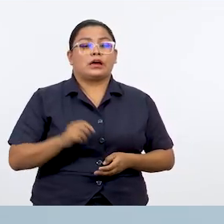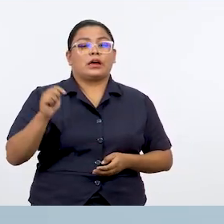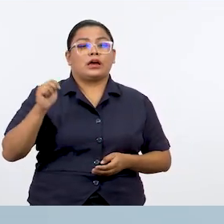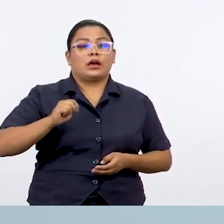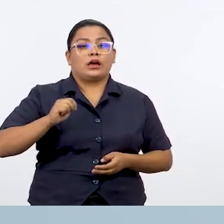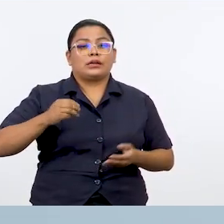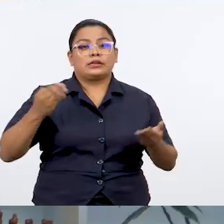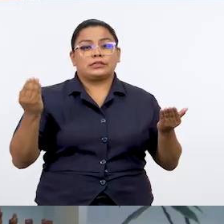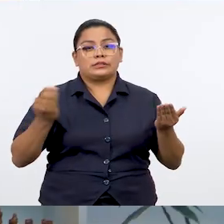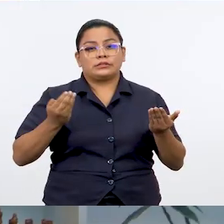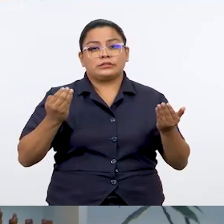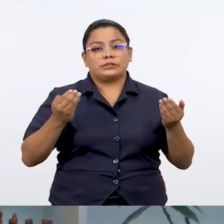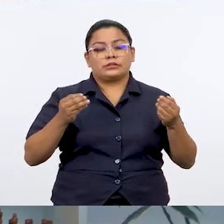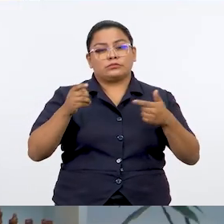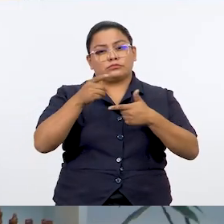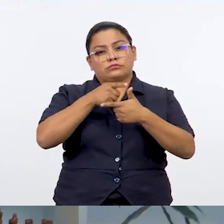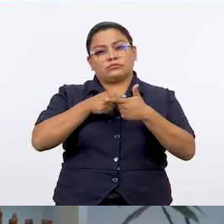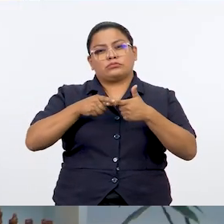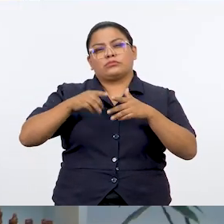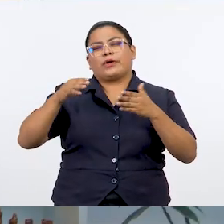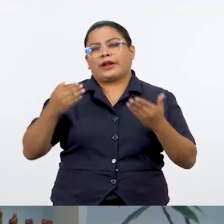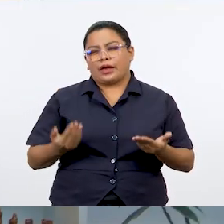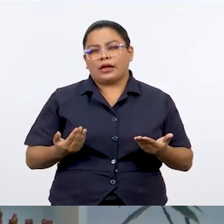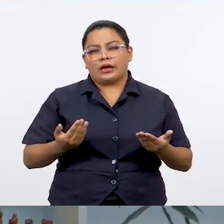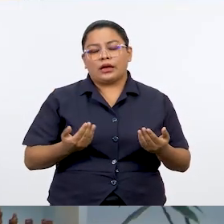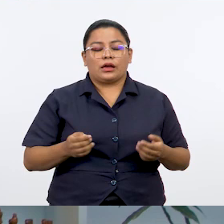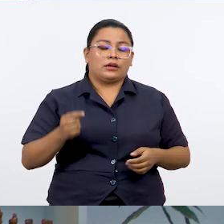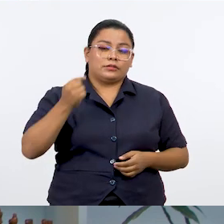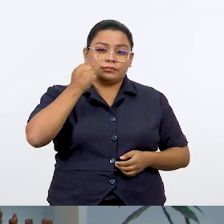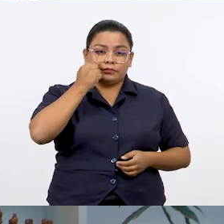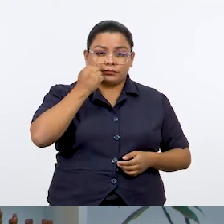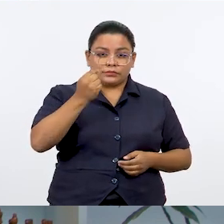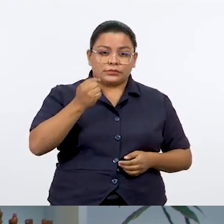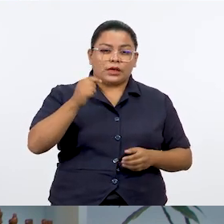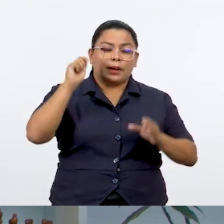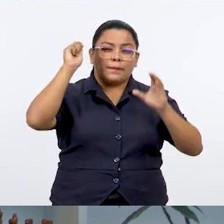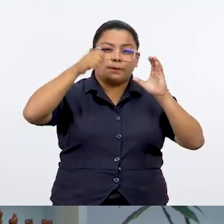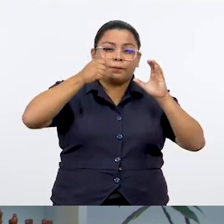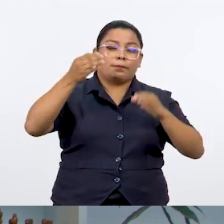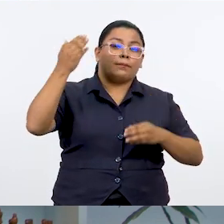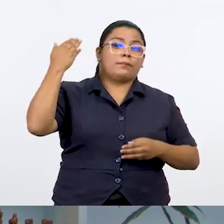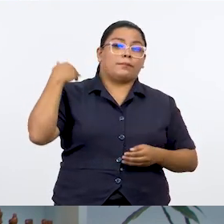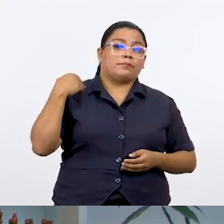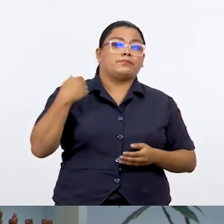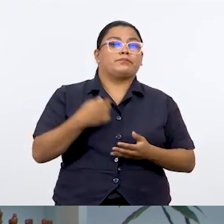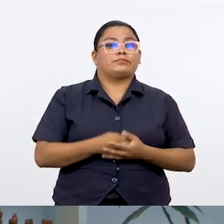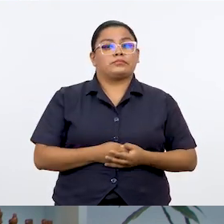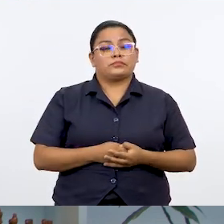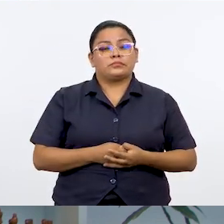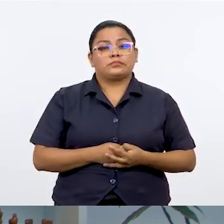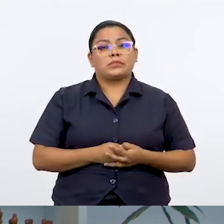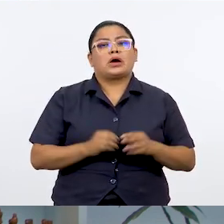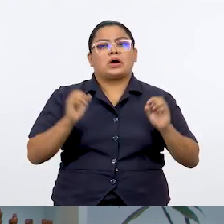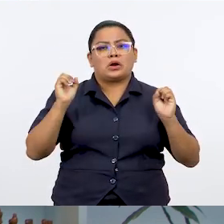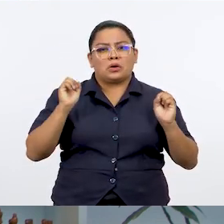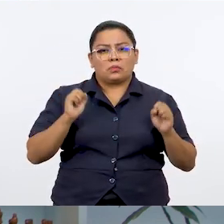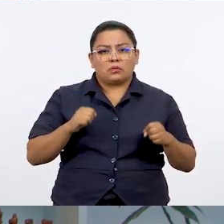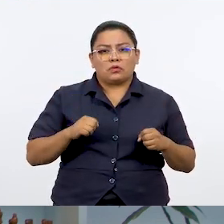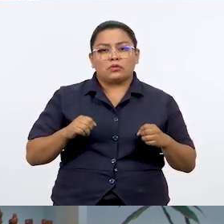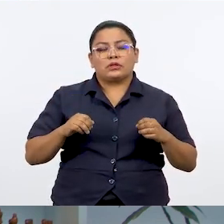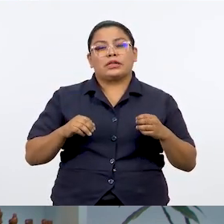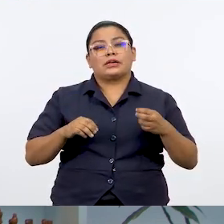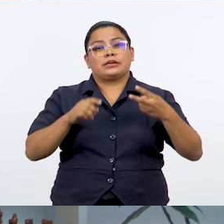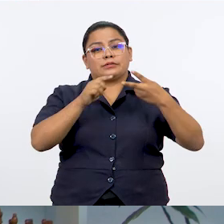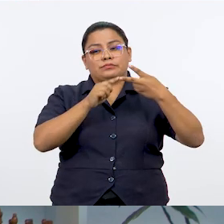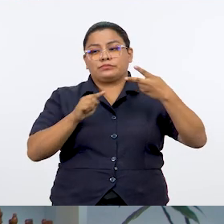Ahora, realizamos esta división porque, como lo hemos visto en cápsulas anteriores, para llegar del 10 a